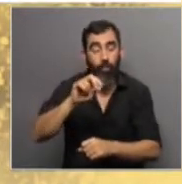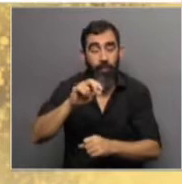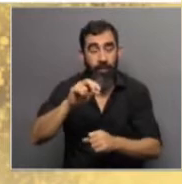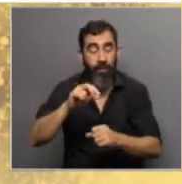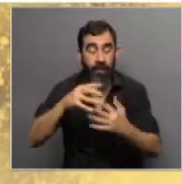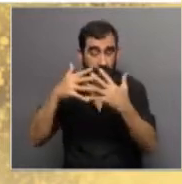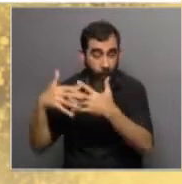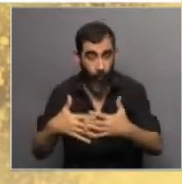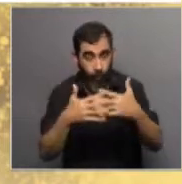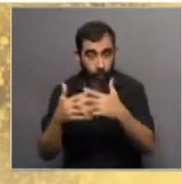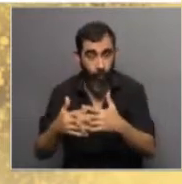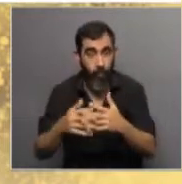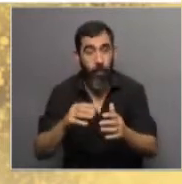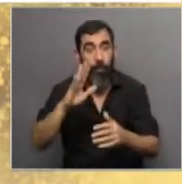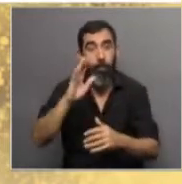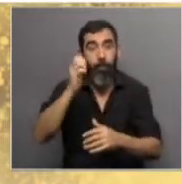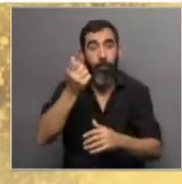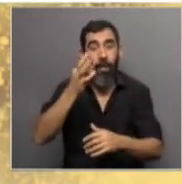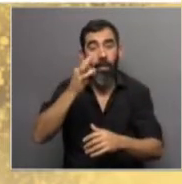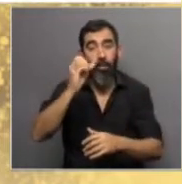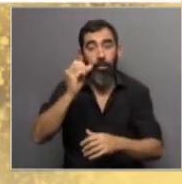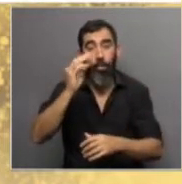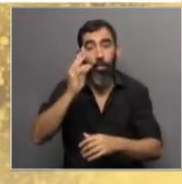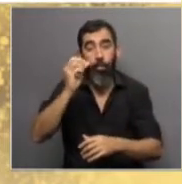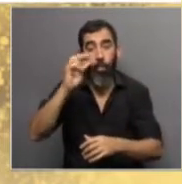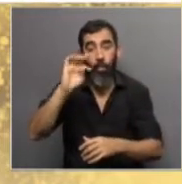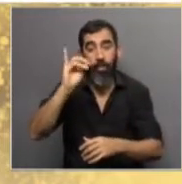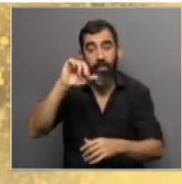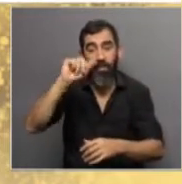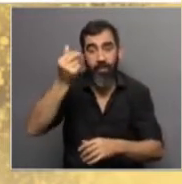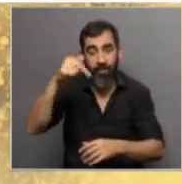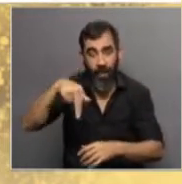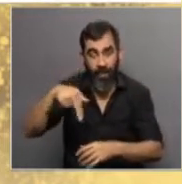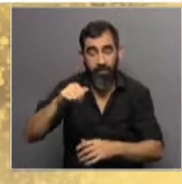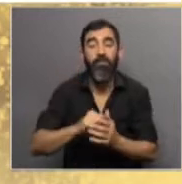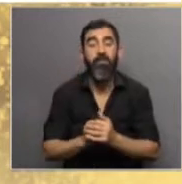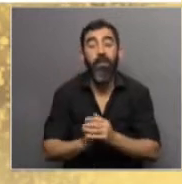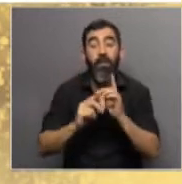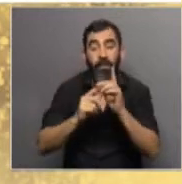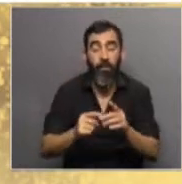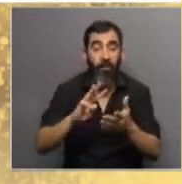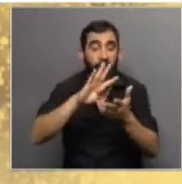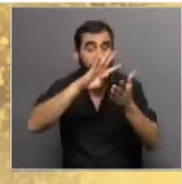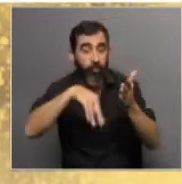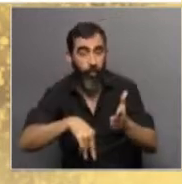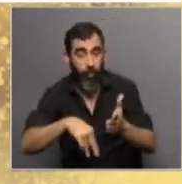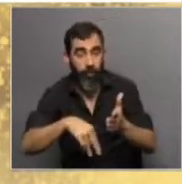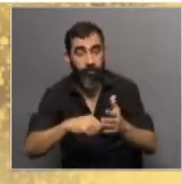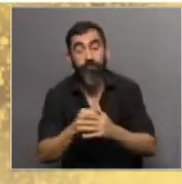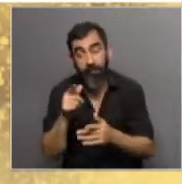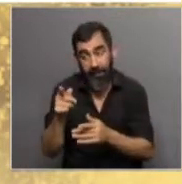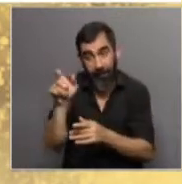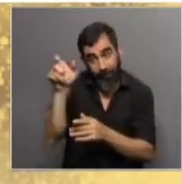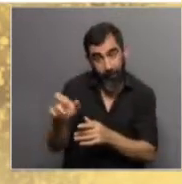en San Francisco, y Ardem Pataputian, del Instituto Scripps de La Joya de Barcelona. Pataputian